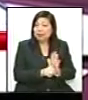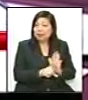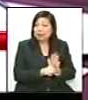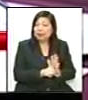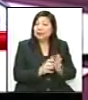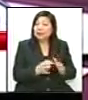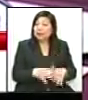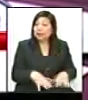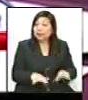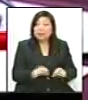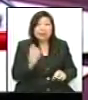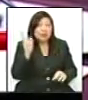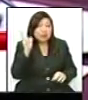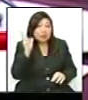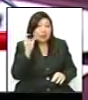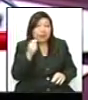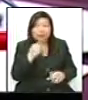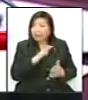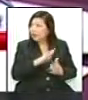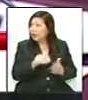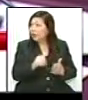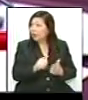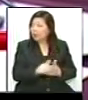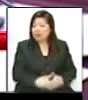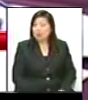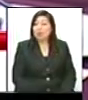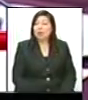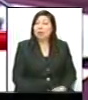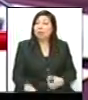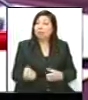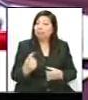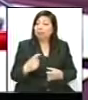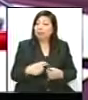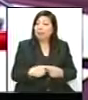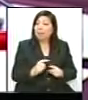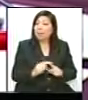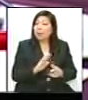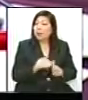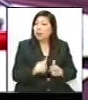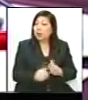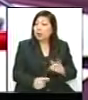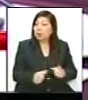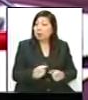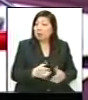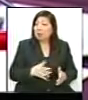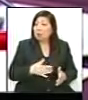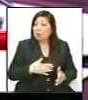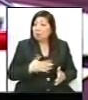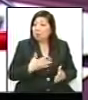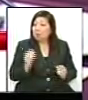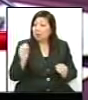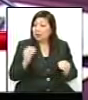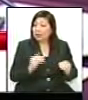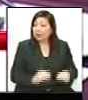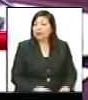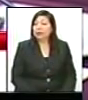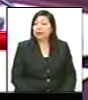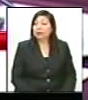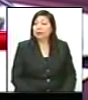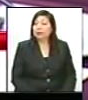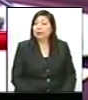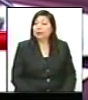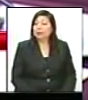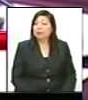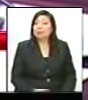es importante escuchar las voces de todos los involucrados y de todas las personas que pudieran aportar. Bueno, conozco